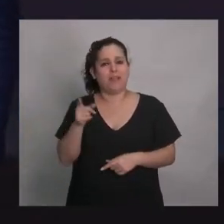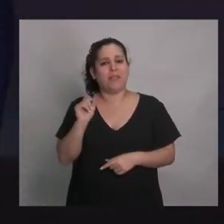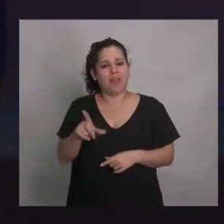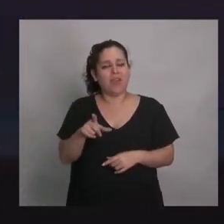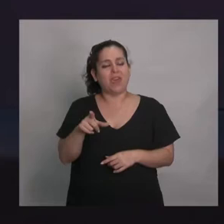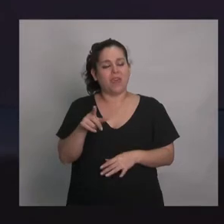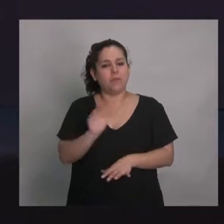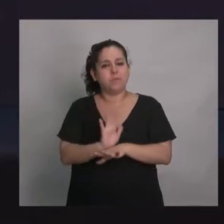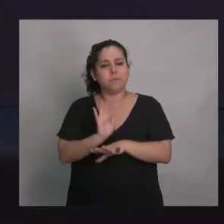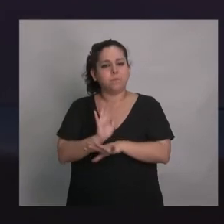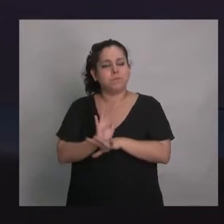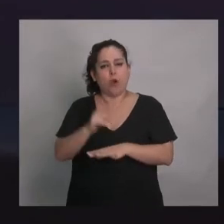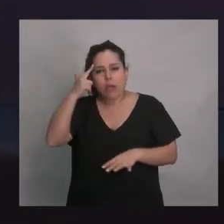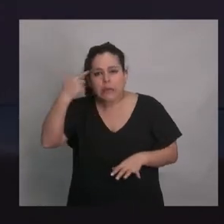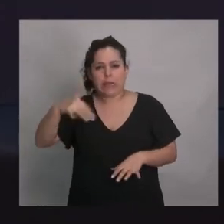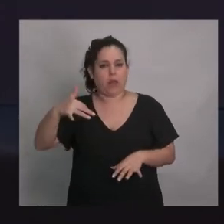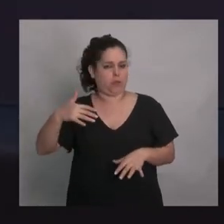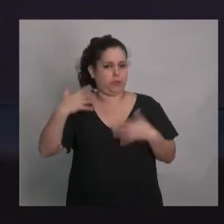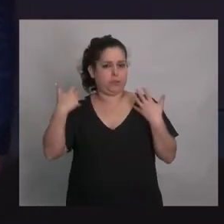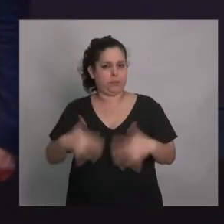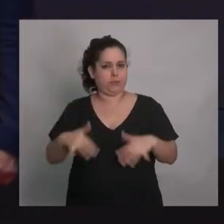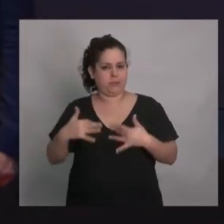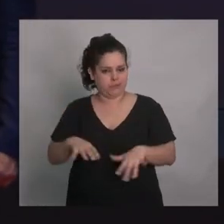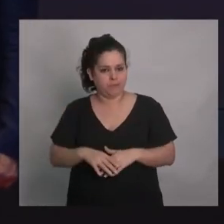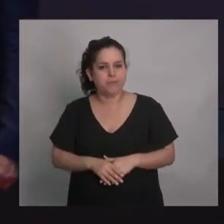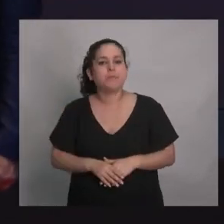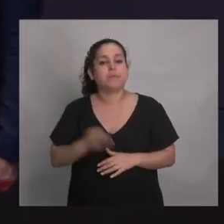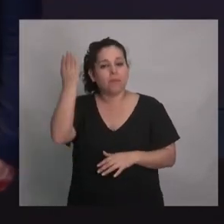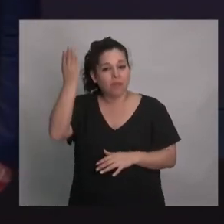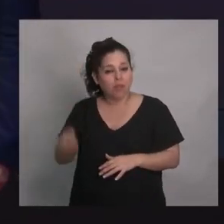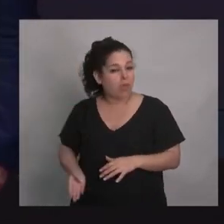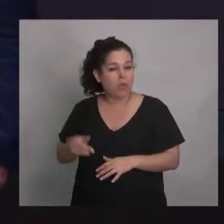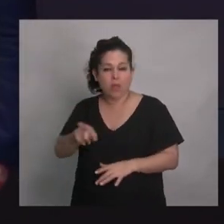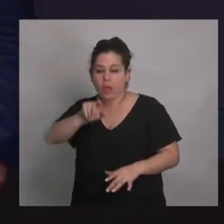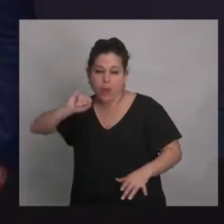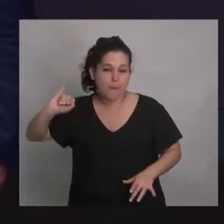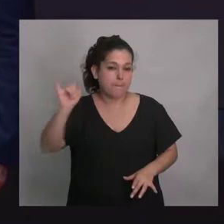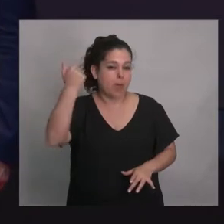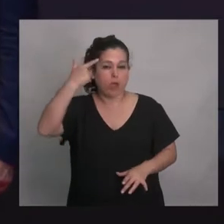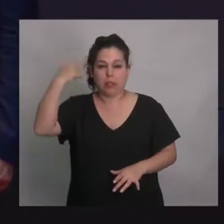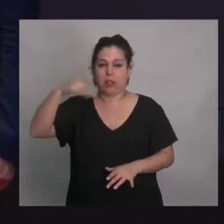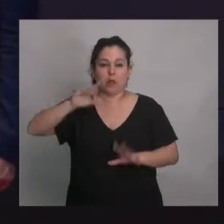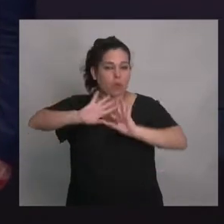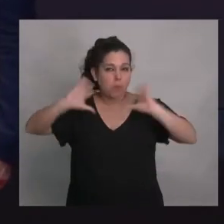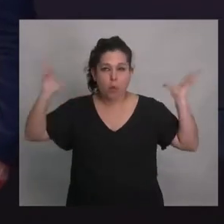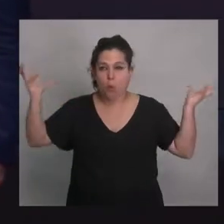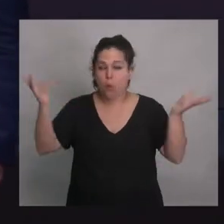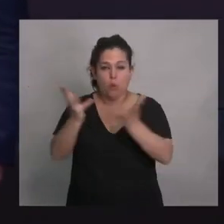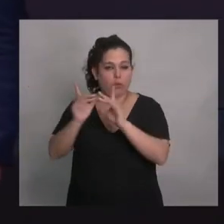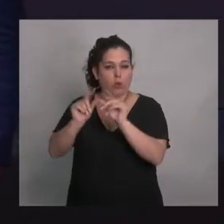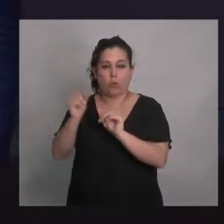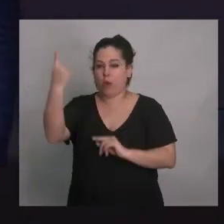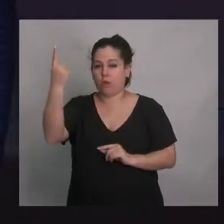inmenso intelectual es uno de los mejores intelectuales del mundo y es el